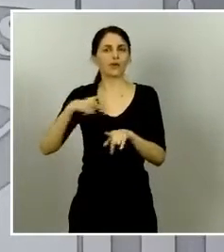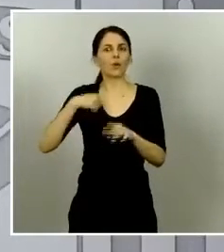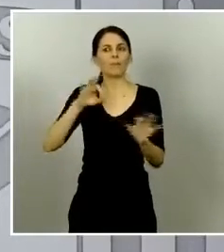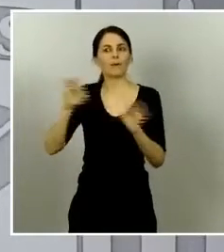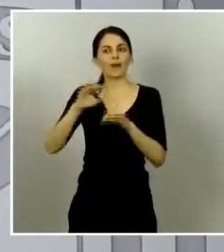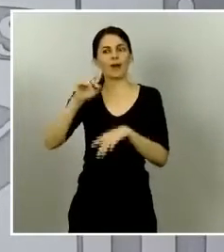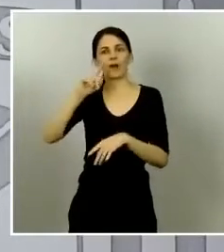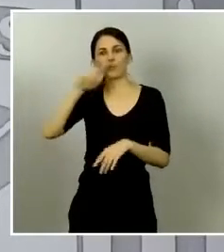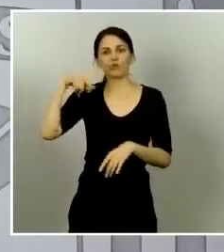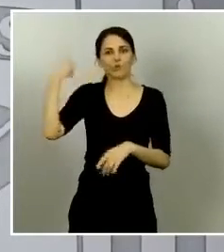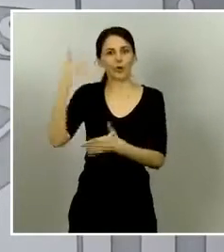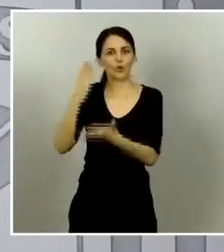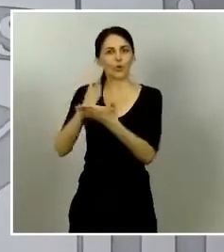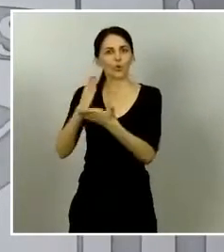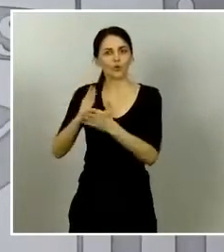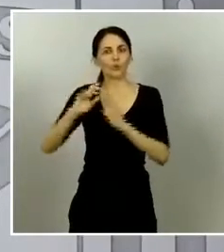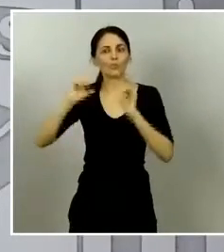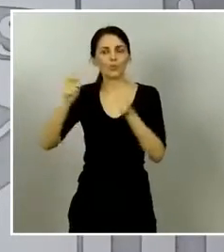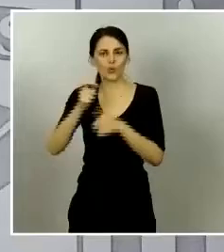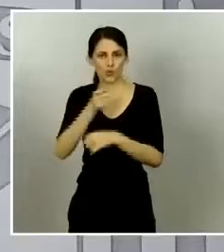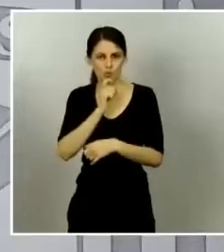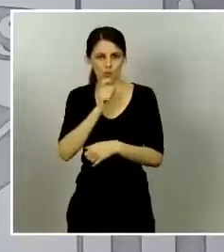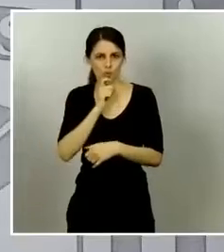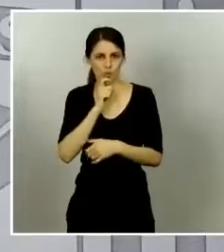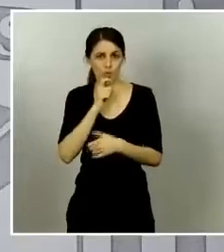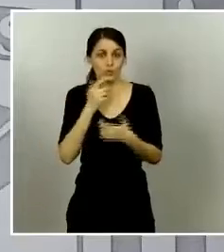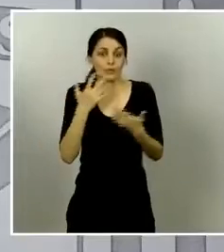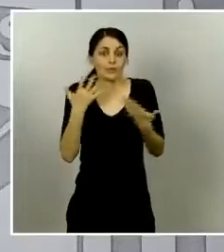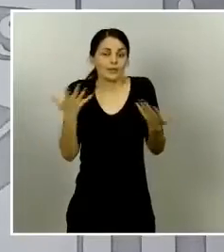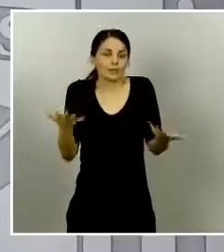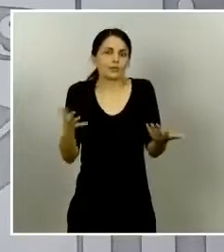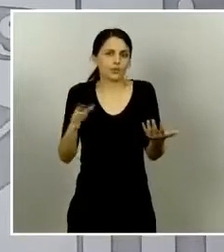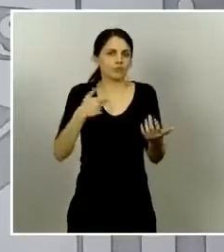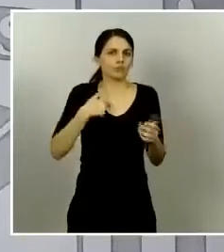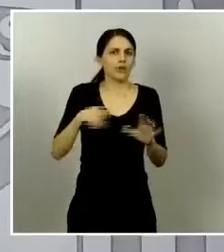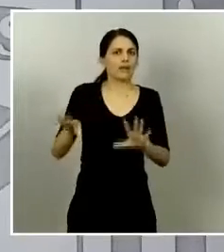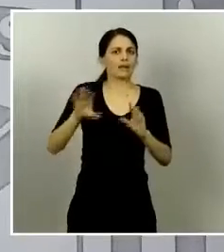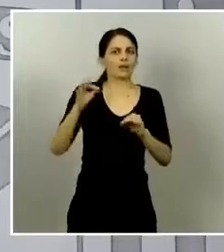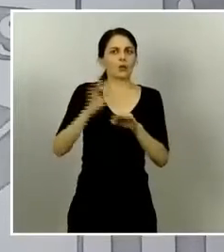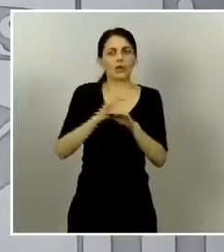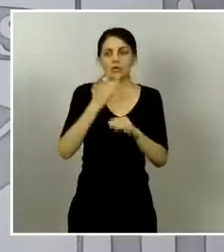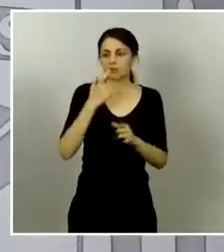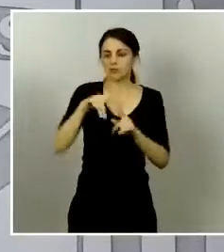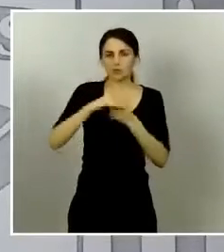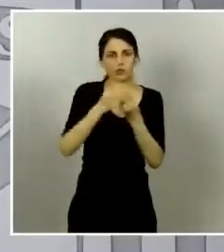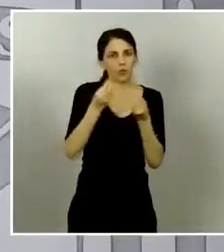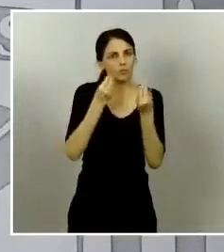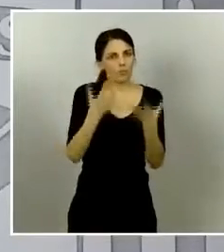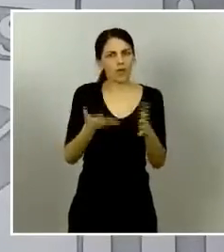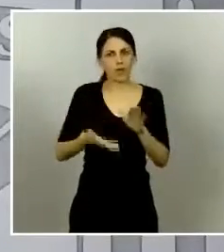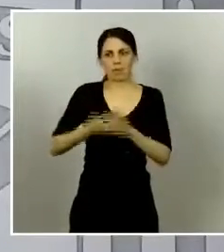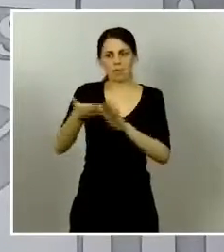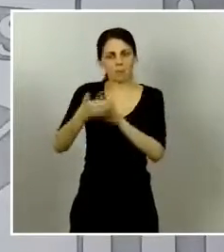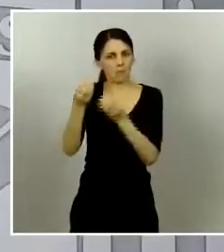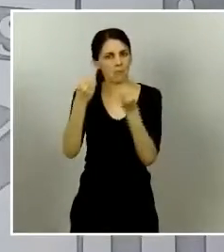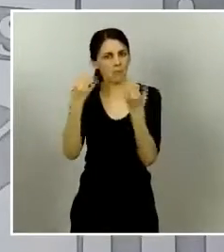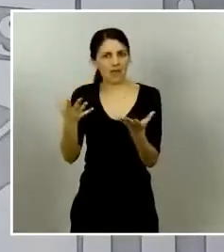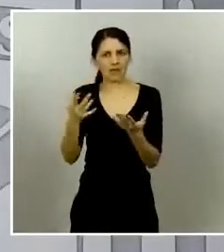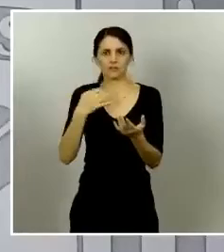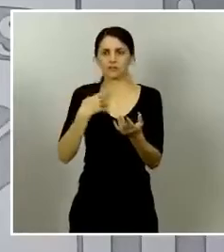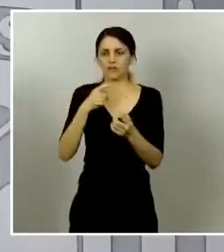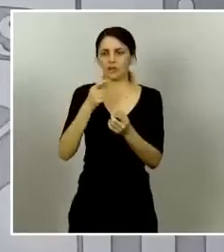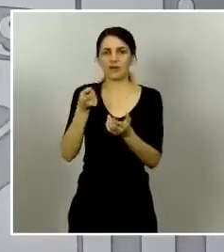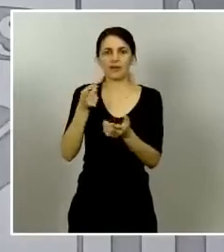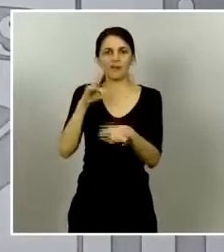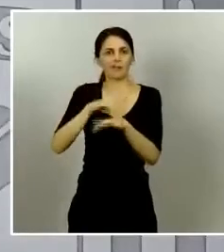también todo lo que va a ser el comienzo del curso que viene. Por tanto, se entiende que para el curso que viene,